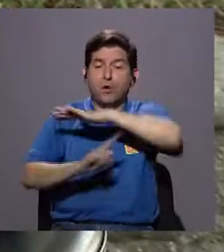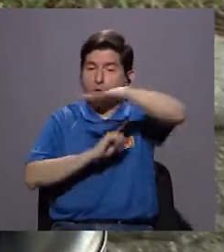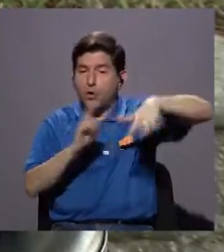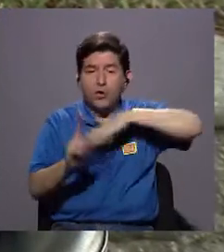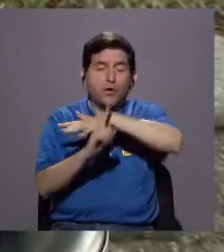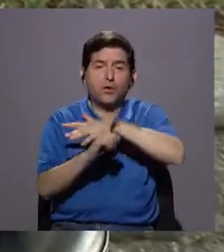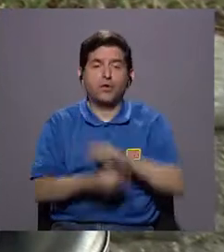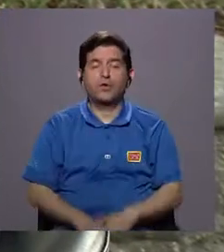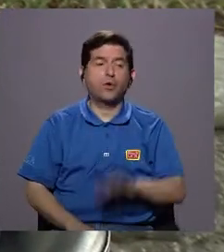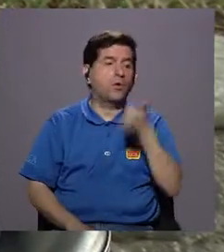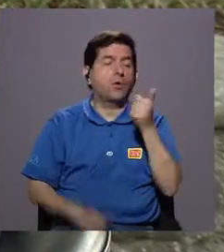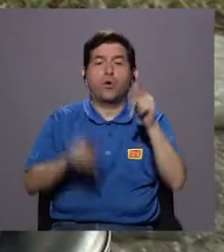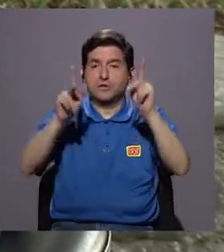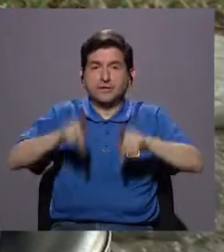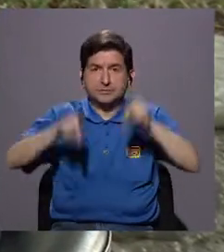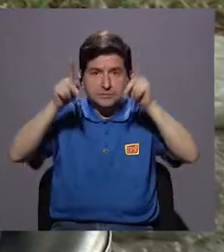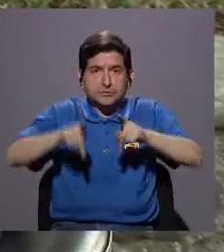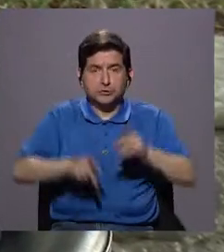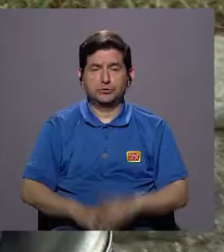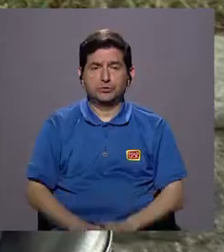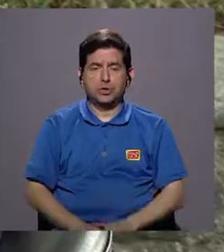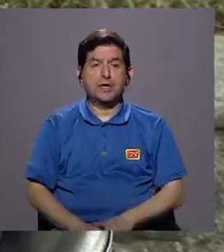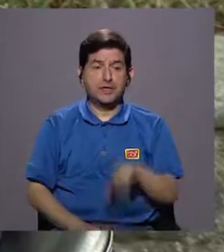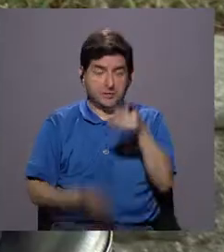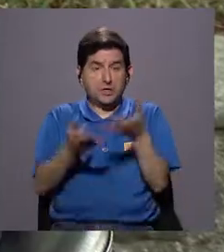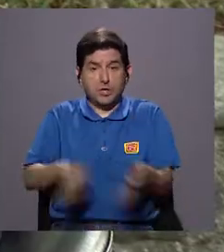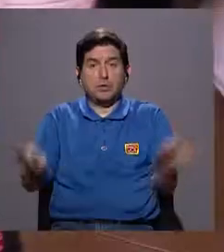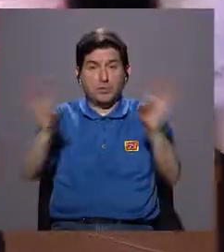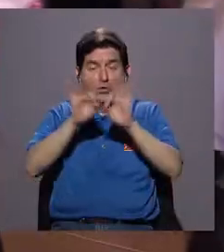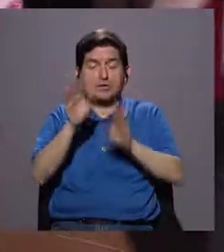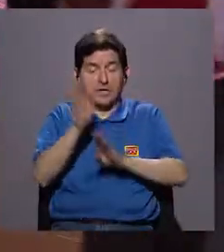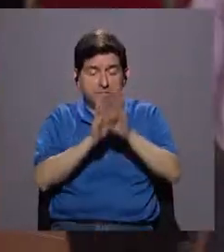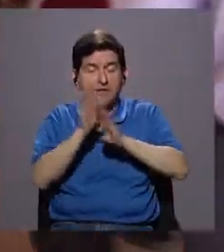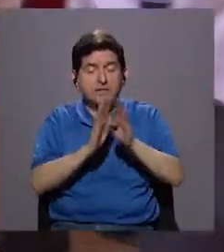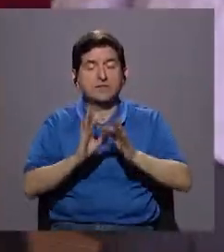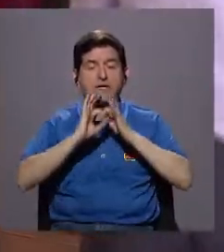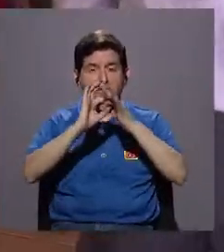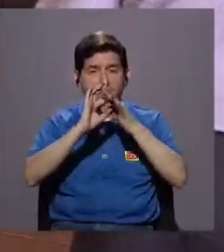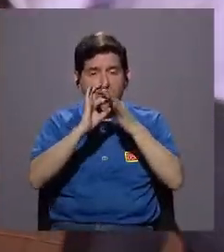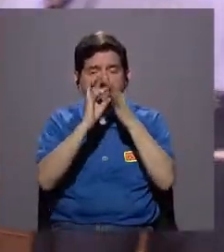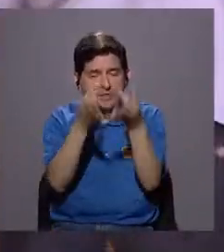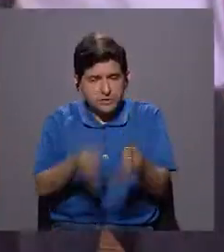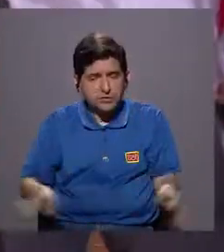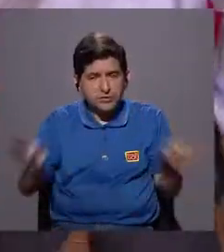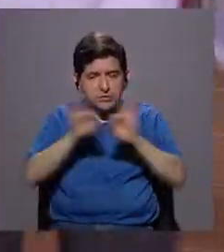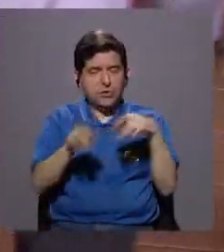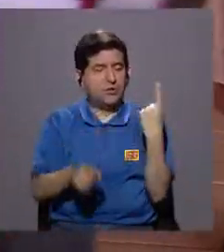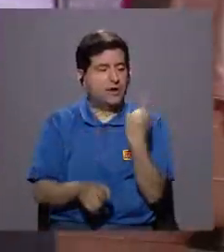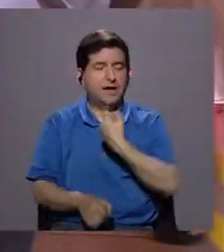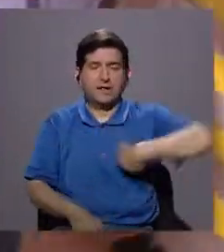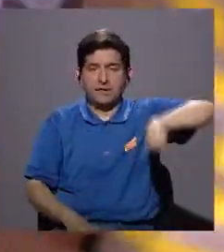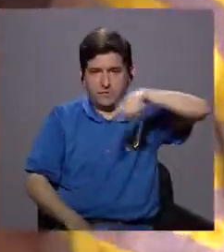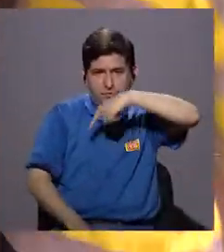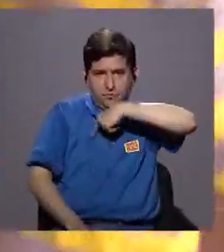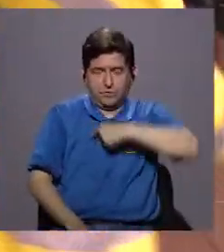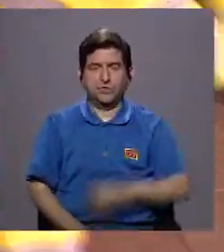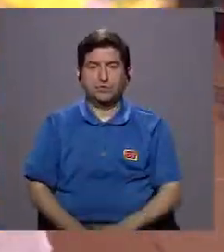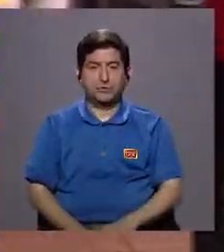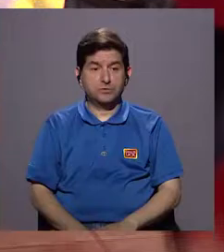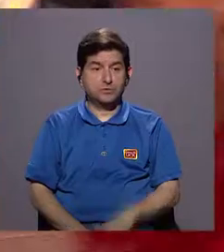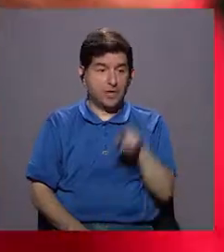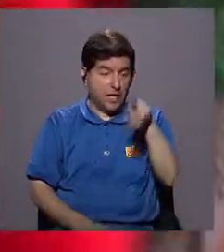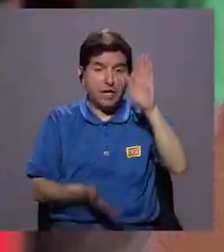entorno, con otras personas que sean significativas, desarrollar relaciones que sean importantes en cada uno de nosotros. Eso se ha visto